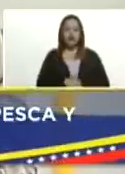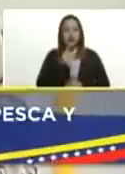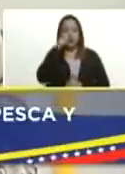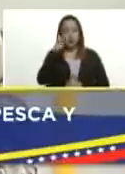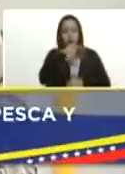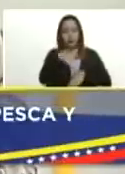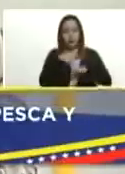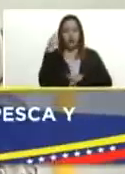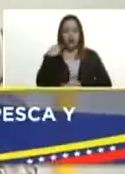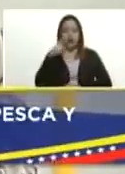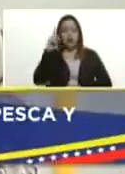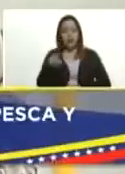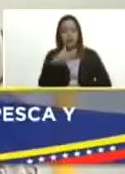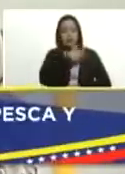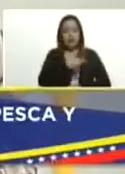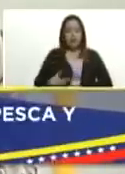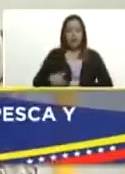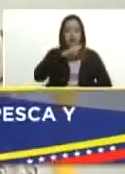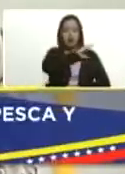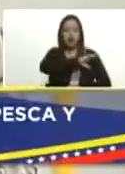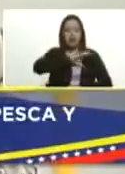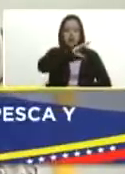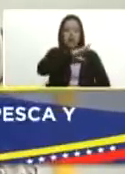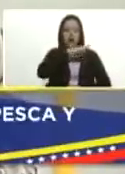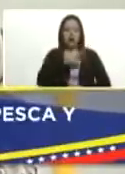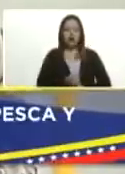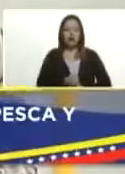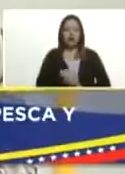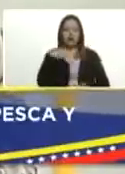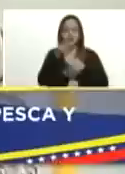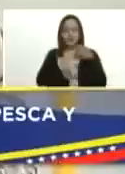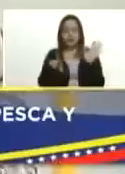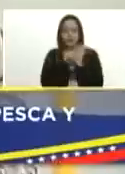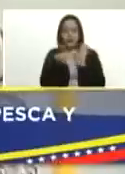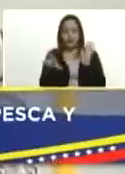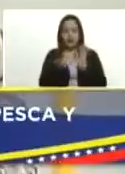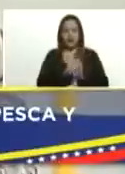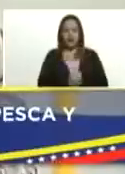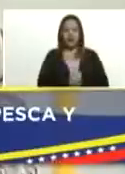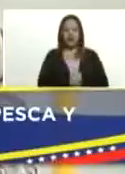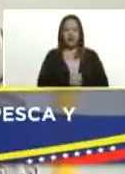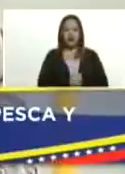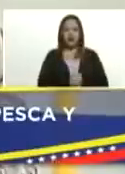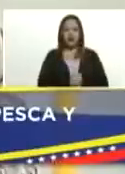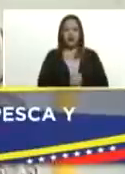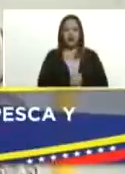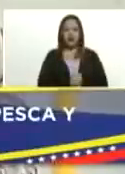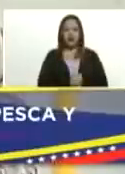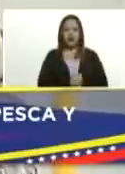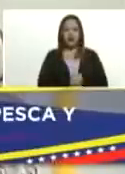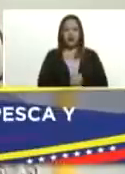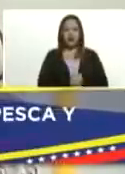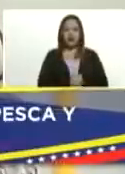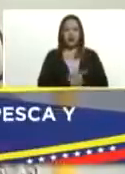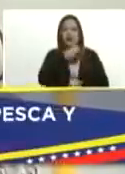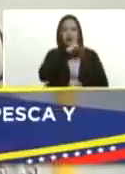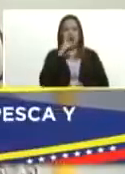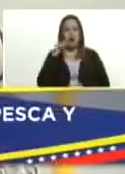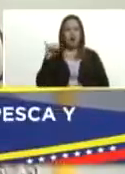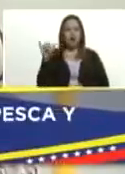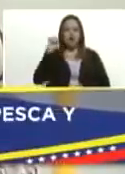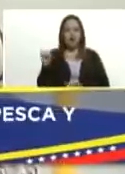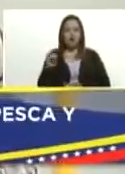También está la presidenta del Consejo Legislativo, la legisladora Yusmari